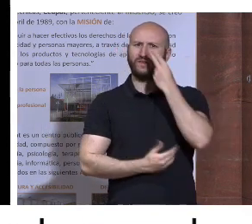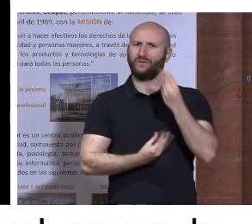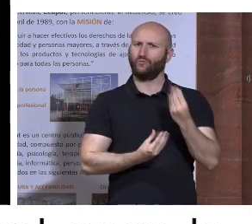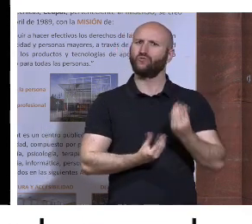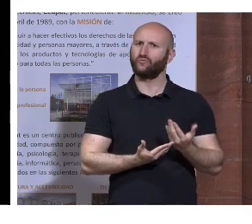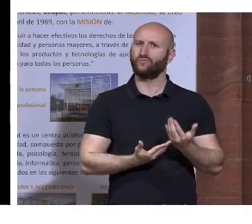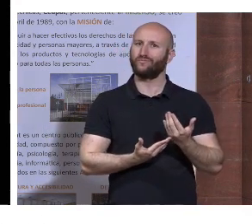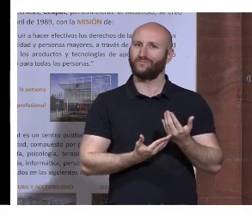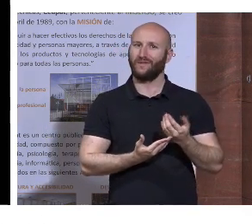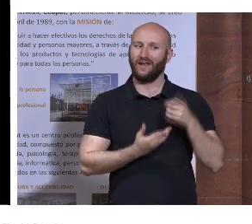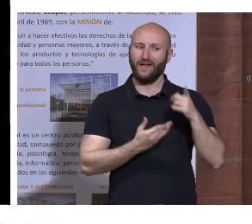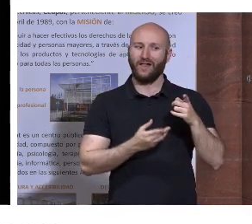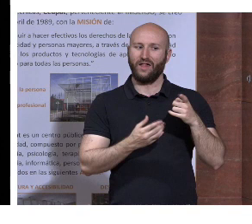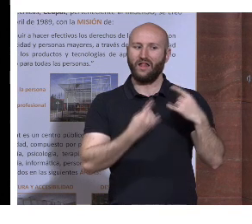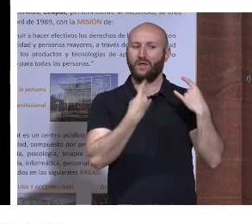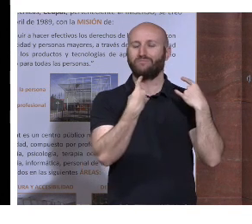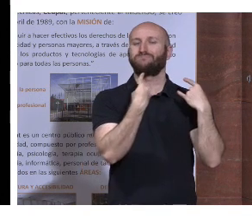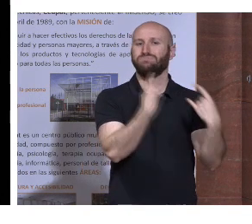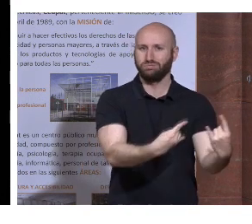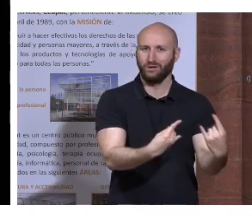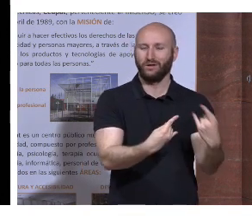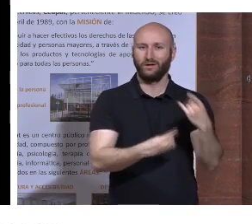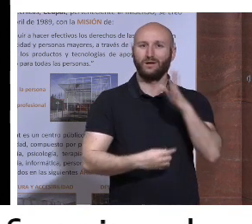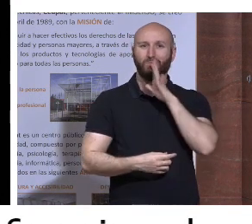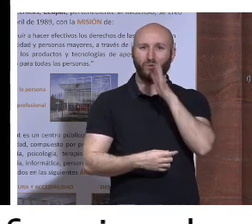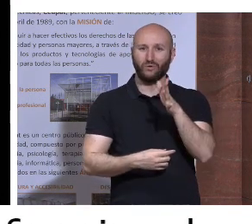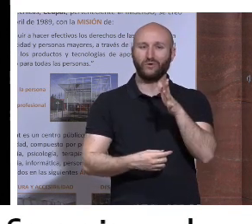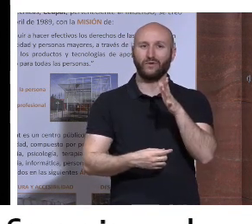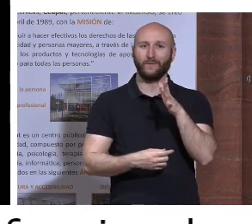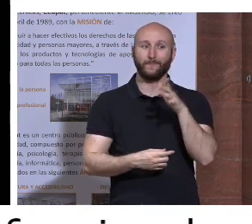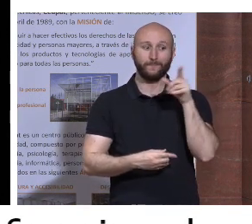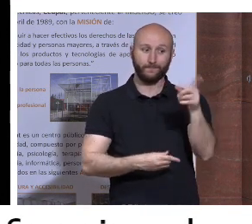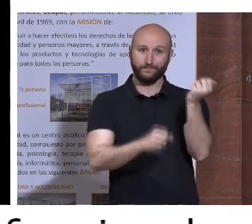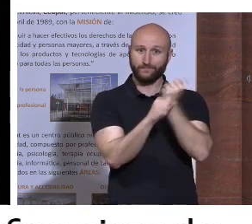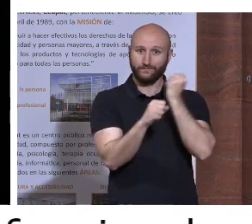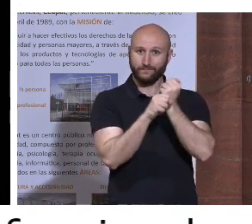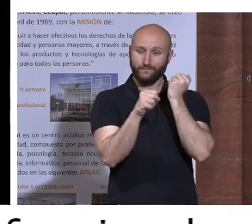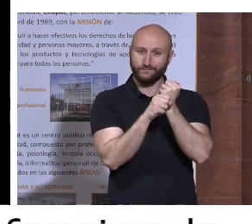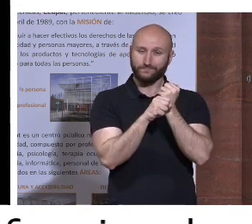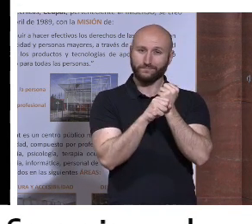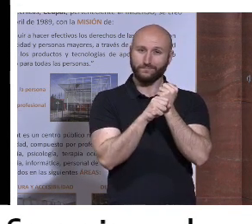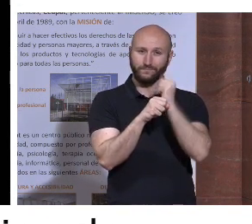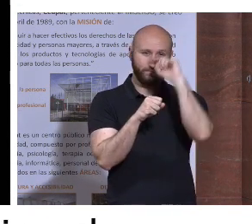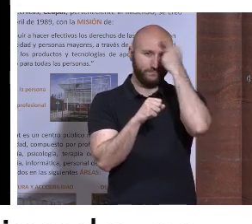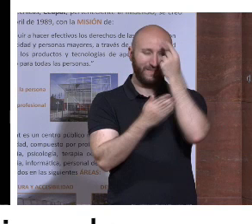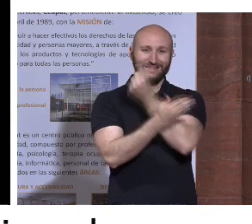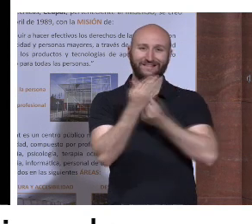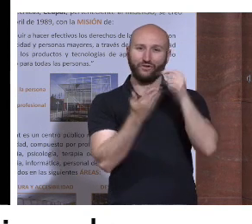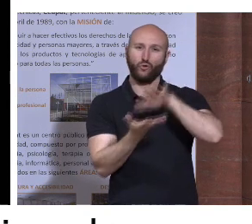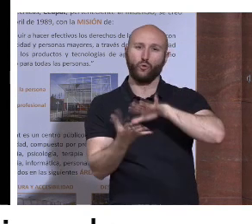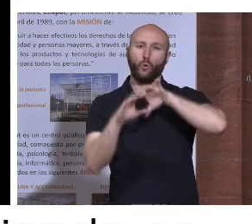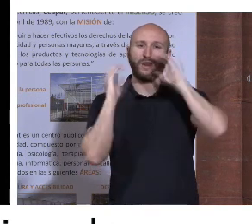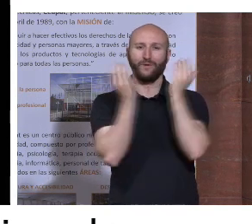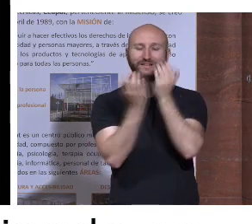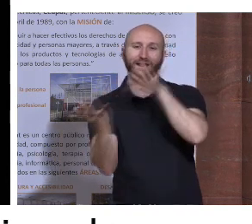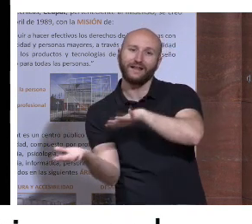de ahí caí fascinada porque lo que me estaban trabajando es aplicar el concepto del diseño universal pero para